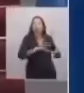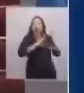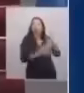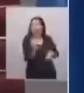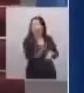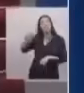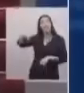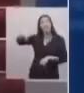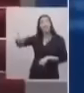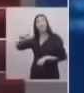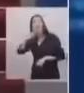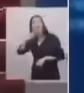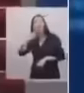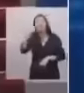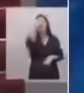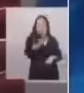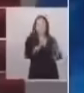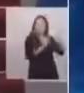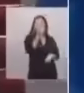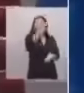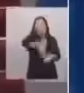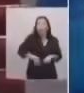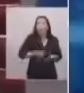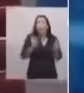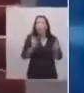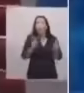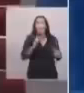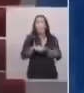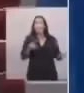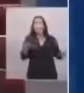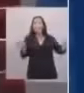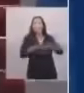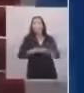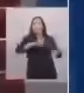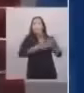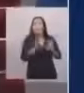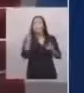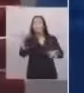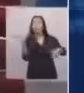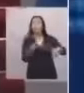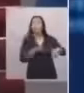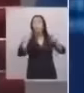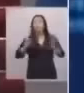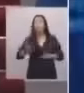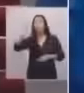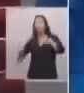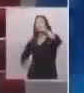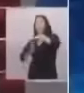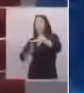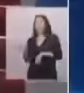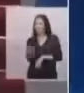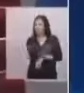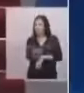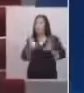menos cinco puntos del ese graf que se está poniendo recorte a la política les aviso no quiero desilusionar no pero digo no